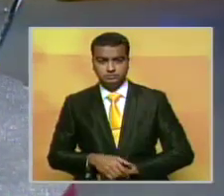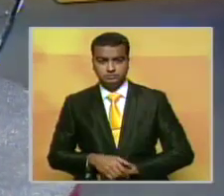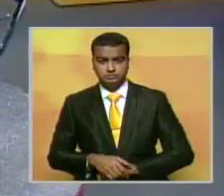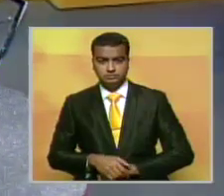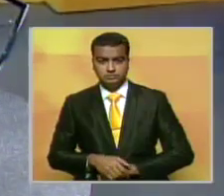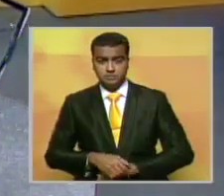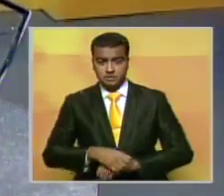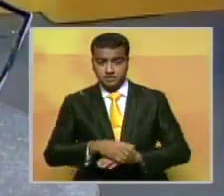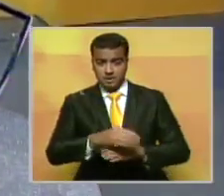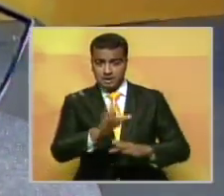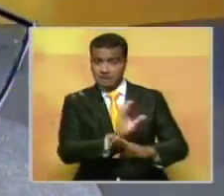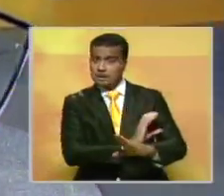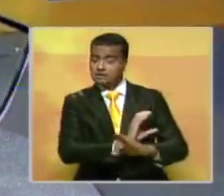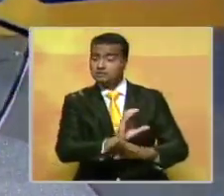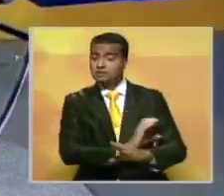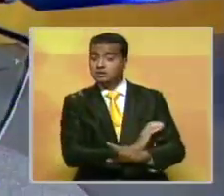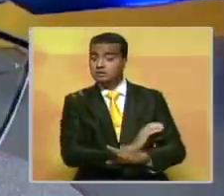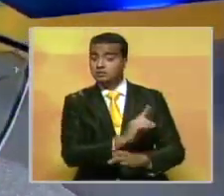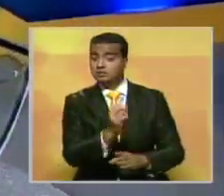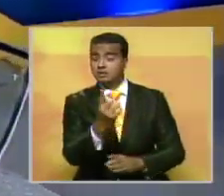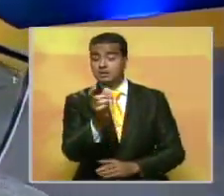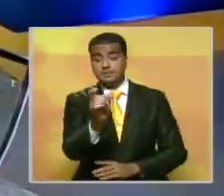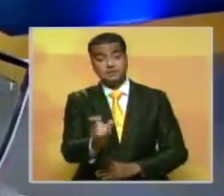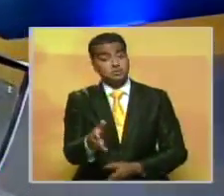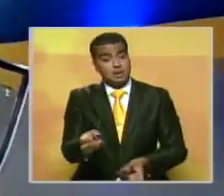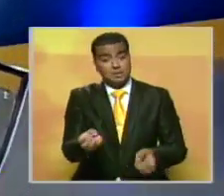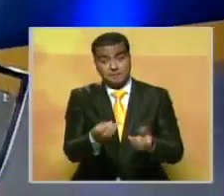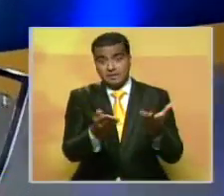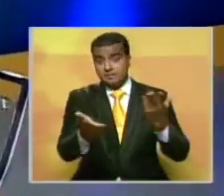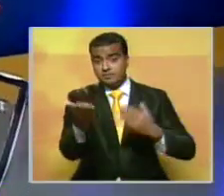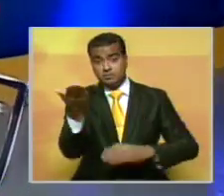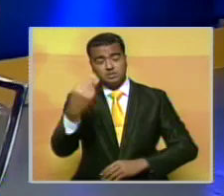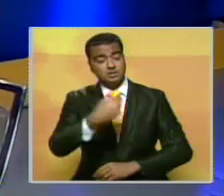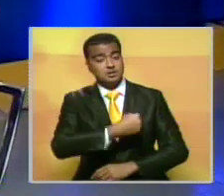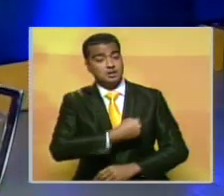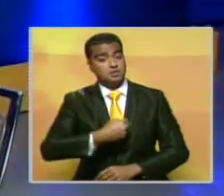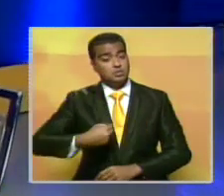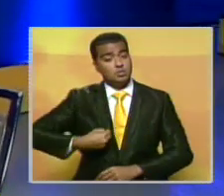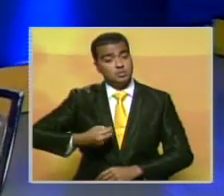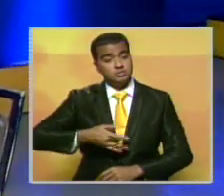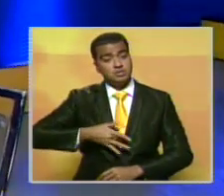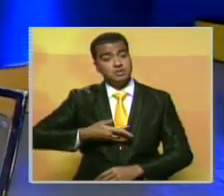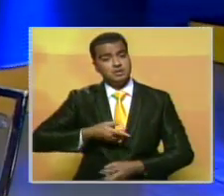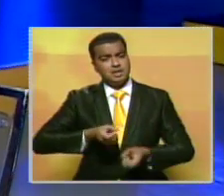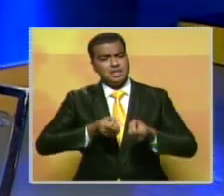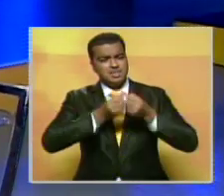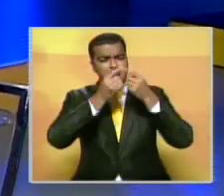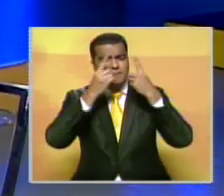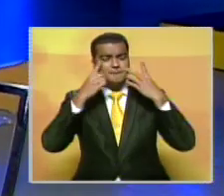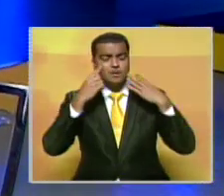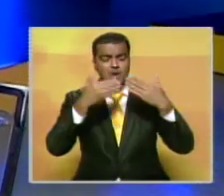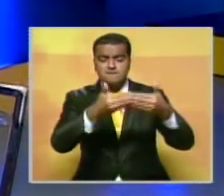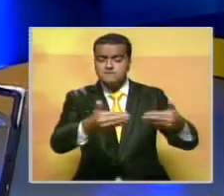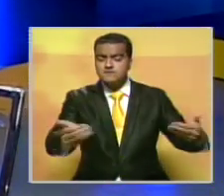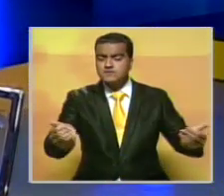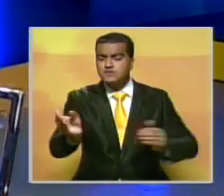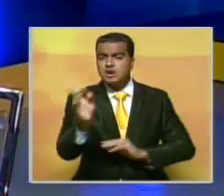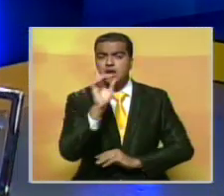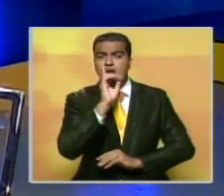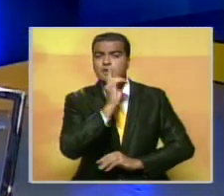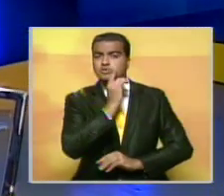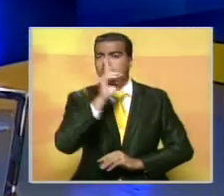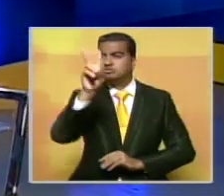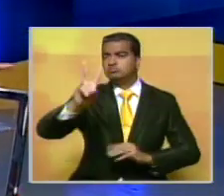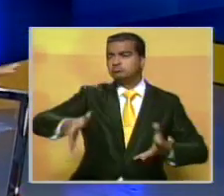famoso intérprete de Caballo Viejo fue una de las personalidades más emblemáticas de nuestro sentir, que traspasó las fronteras y dejó el nombre de Venezuela